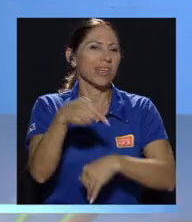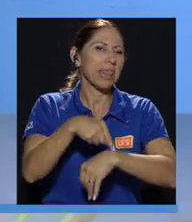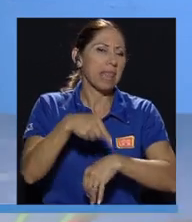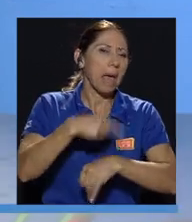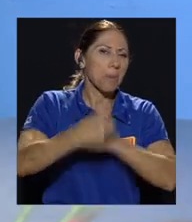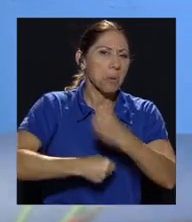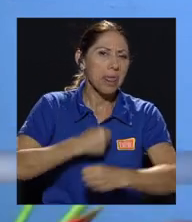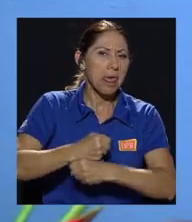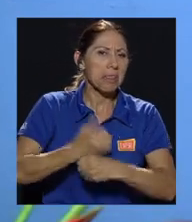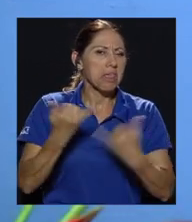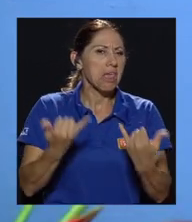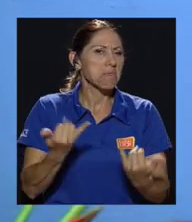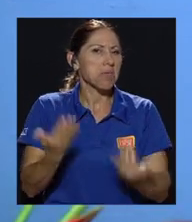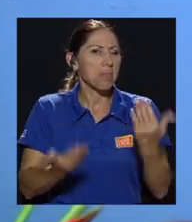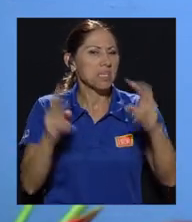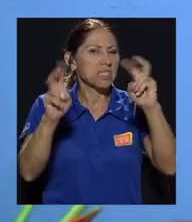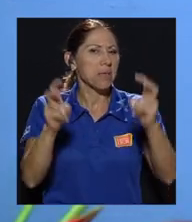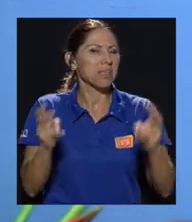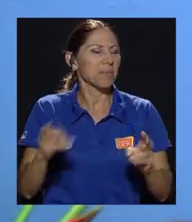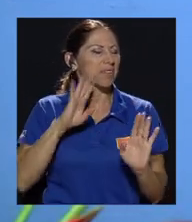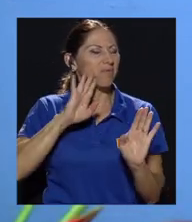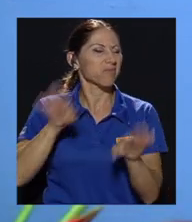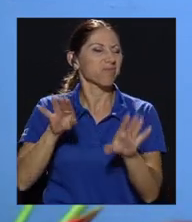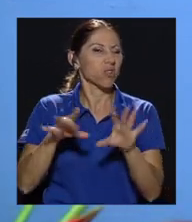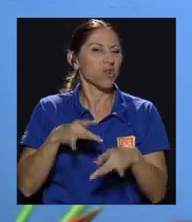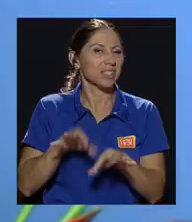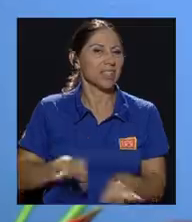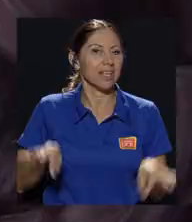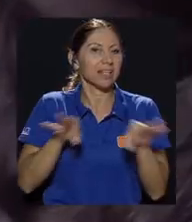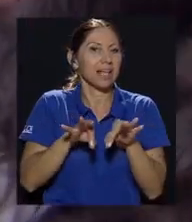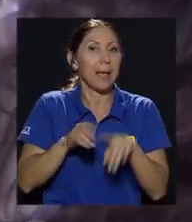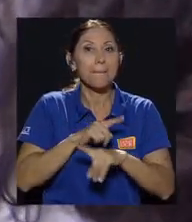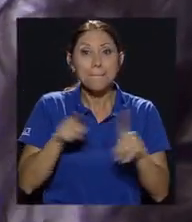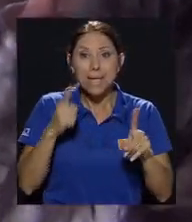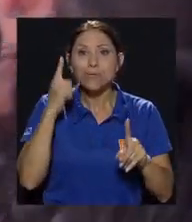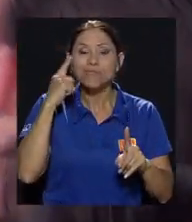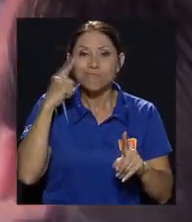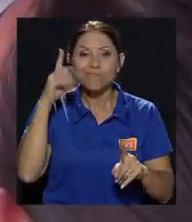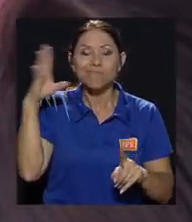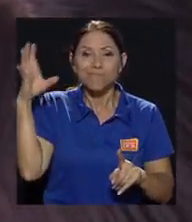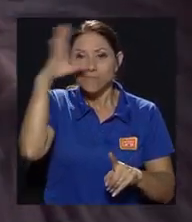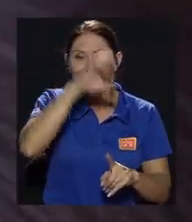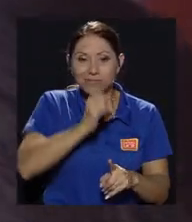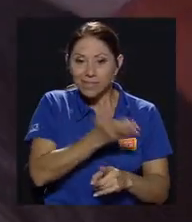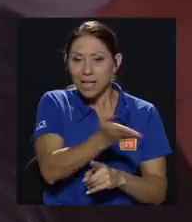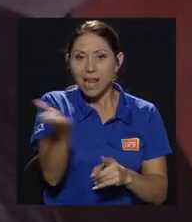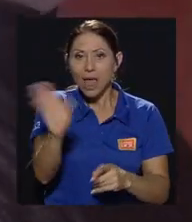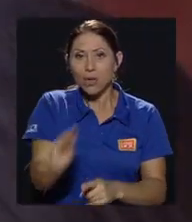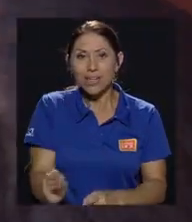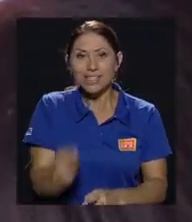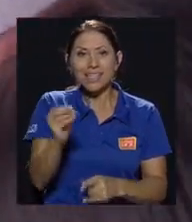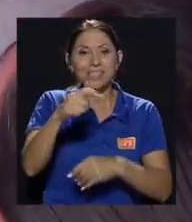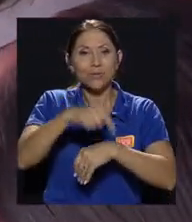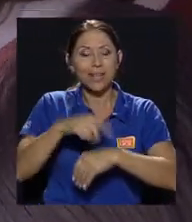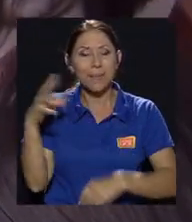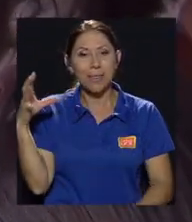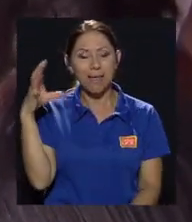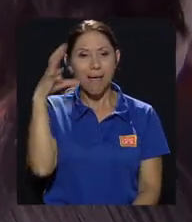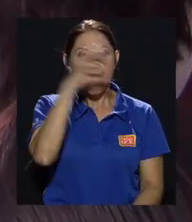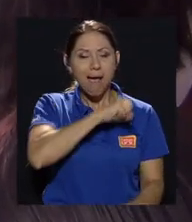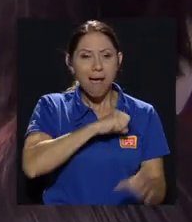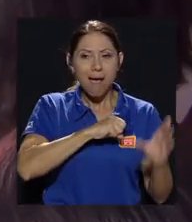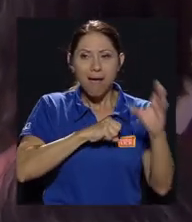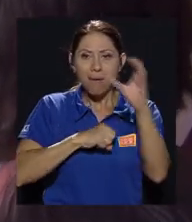estos temas, pero lo que no tomamos en cuenta es que la adolescencia es una etapa de descubrimiento, donde ellos